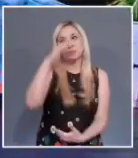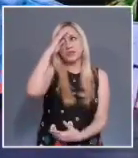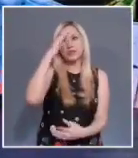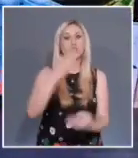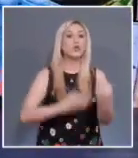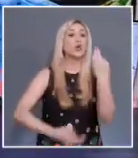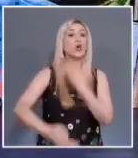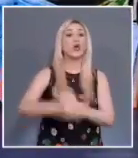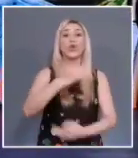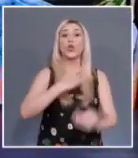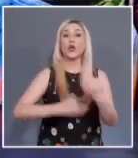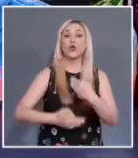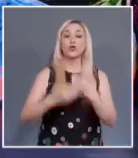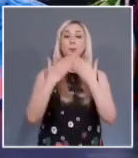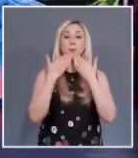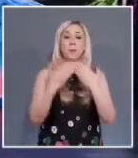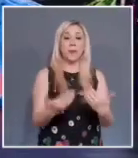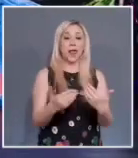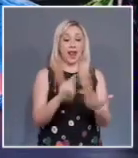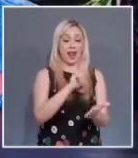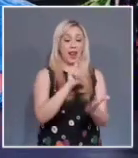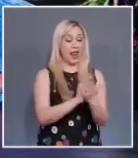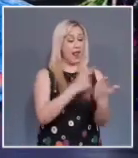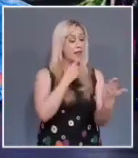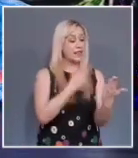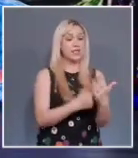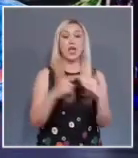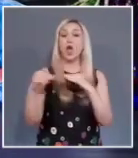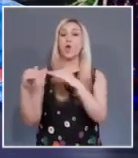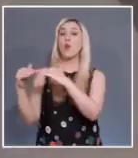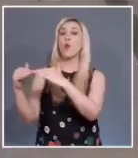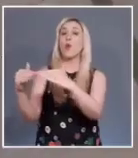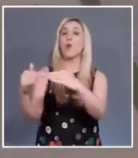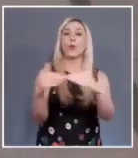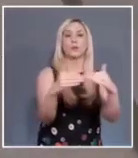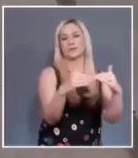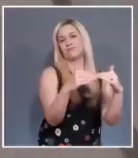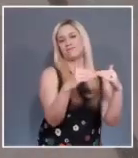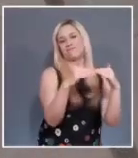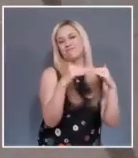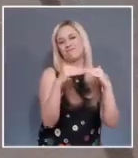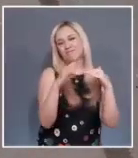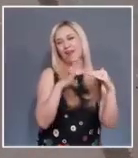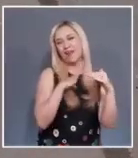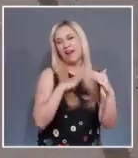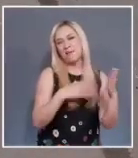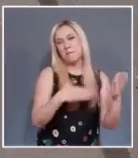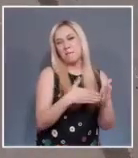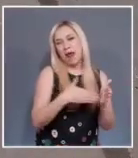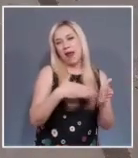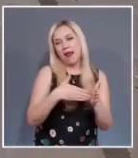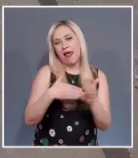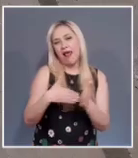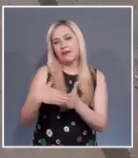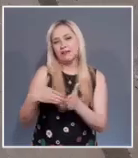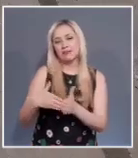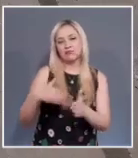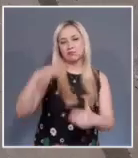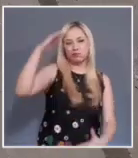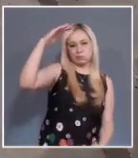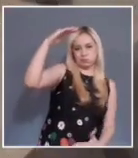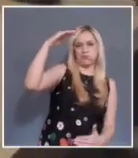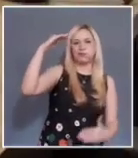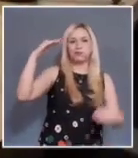existen barreras estructurales que generan desigualdad. El Poder Judicial y las autoridades